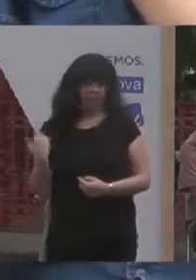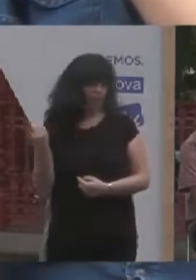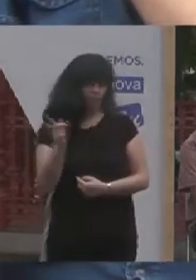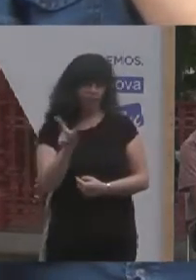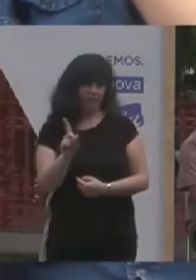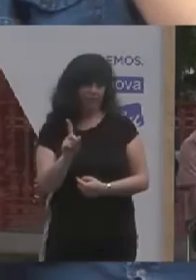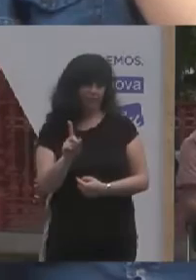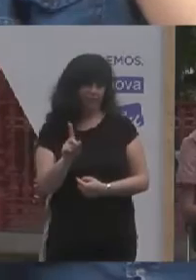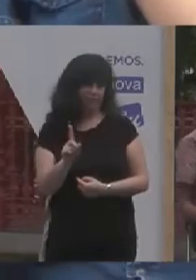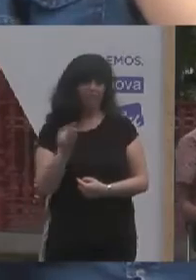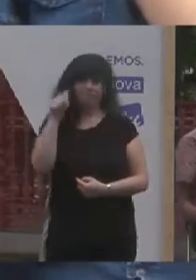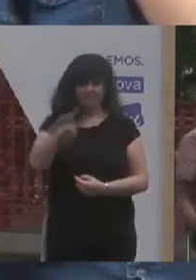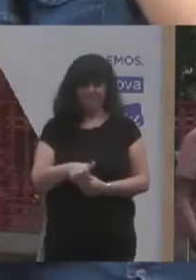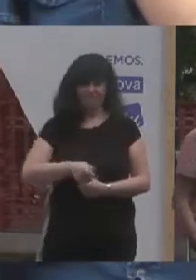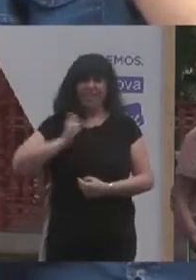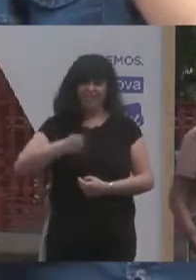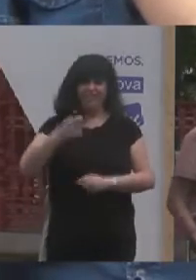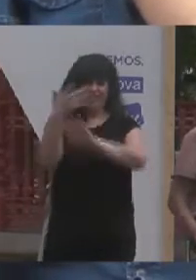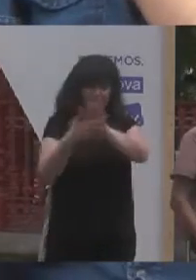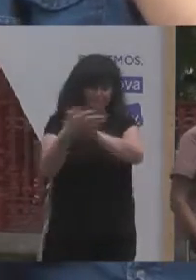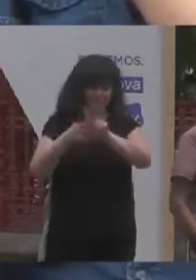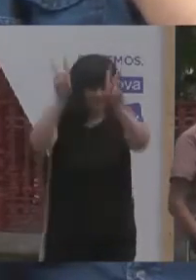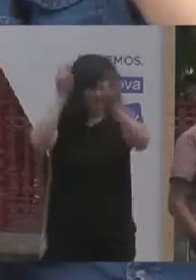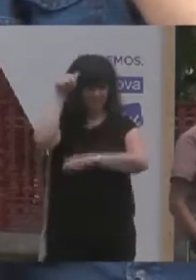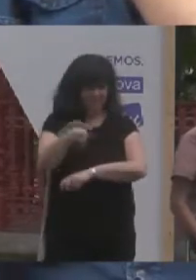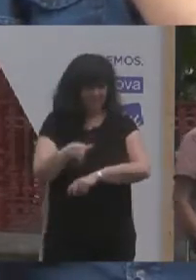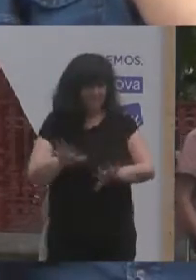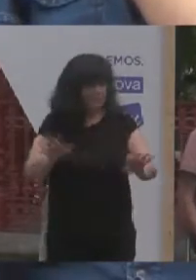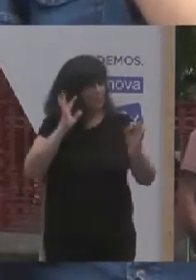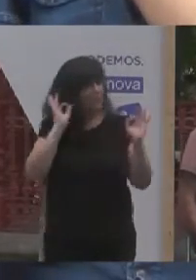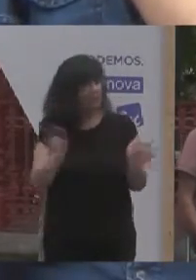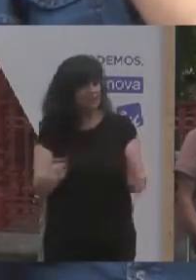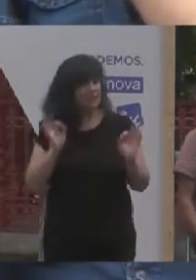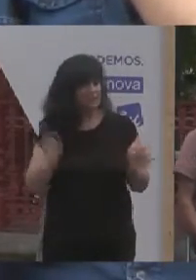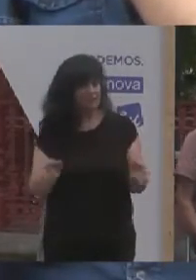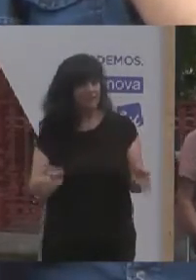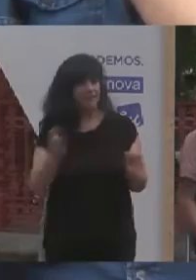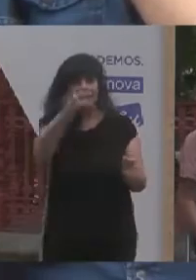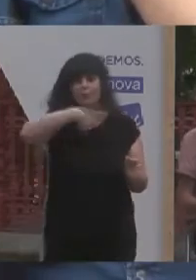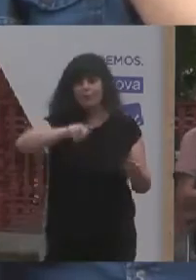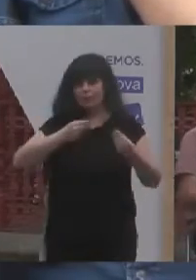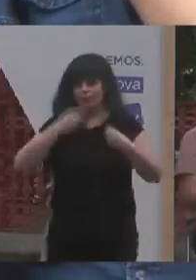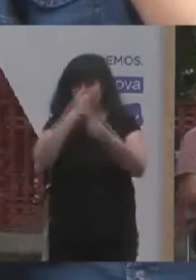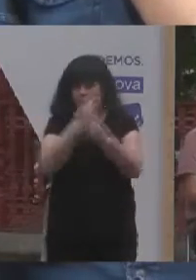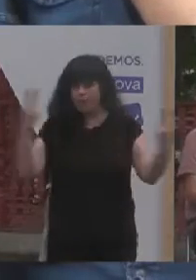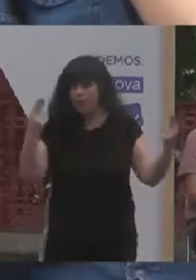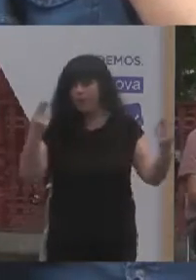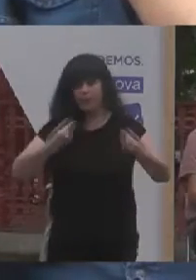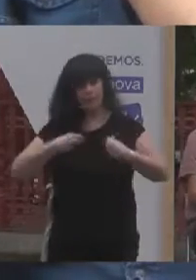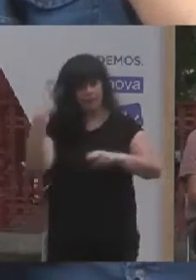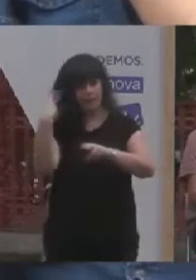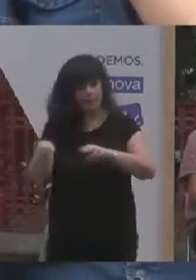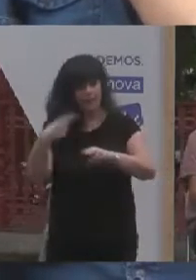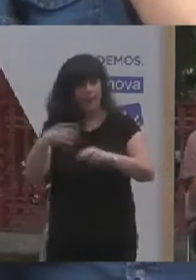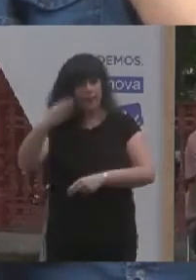Non deixamos de falar delas, pero é verdade que vamos a retirar da vida pública, da vida política,